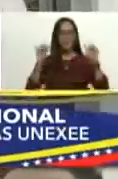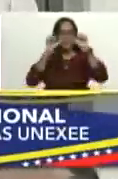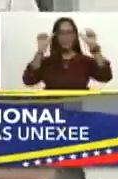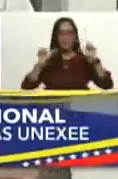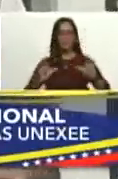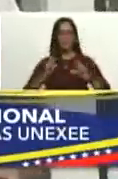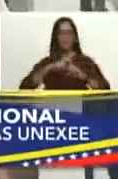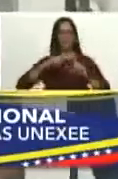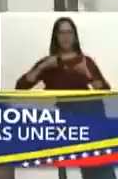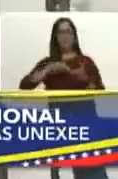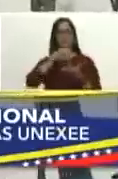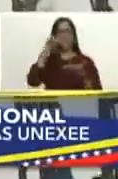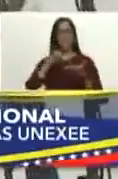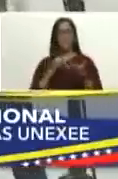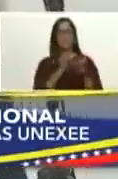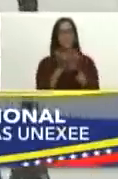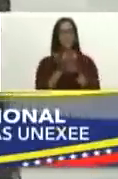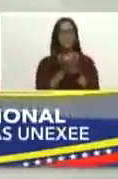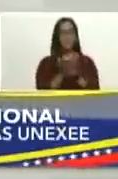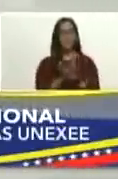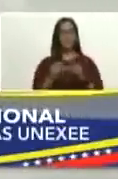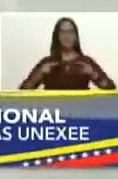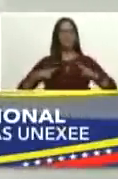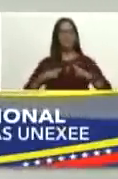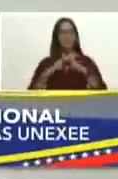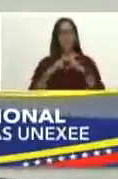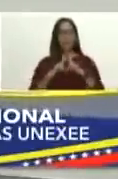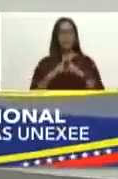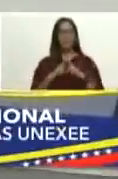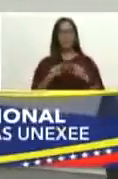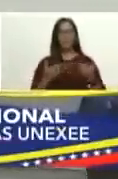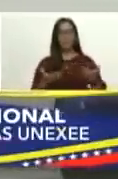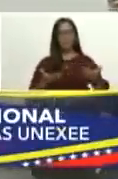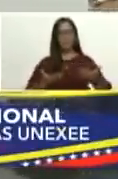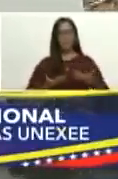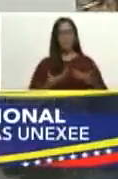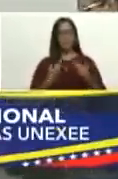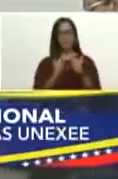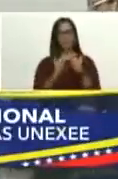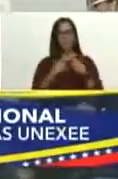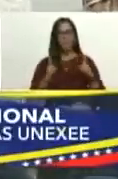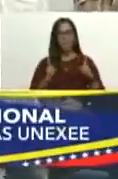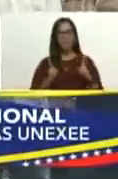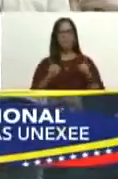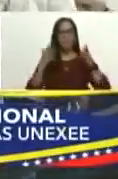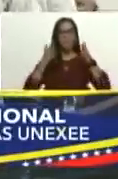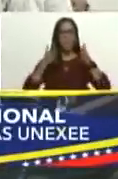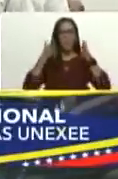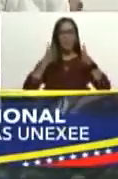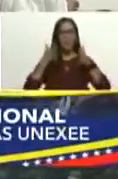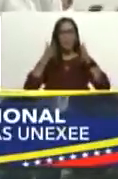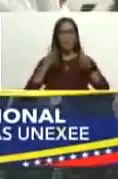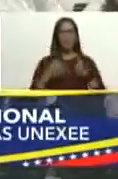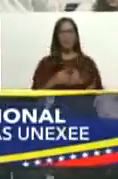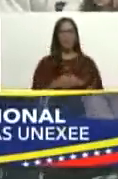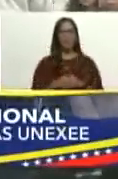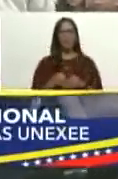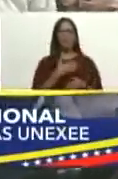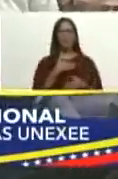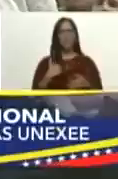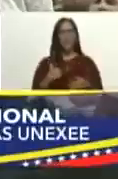Eléctrico Nacional y los estudiantes que se encuentran recibiendo diferentes orientaciones. Queremos destacar